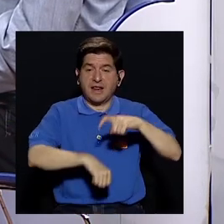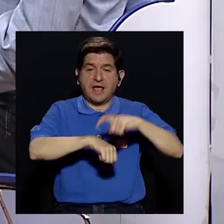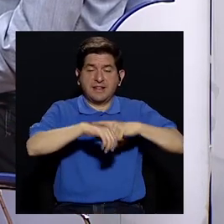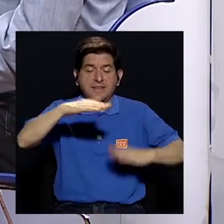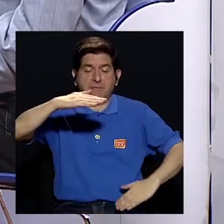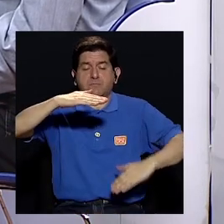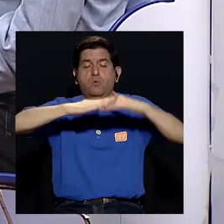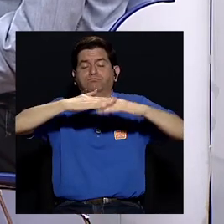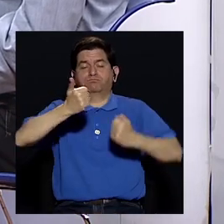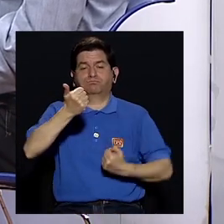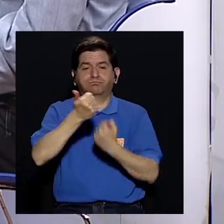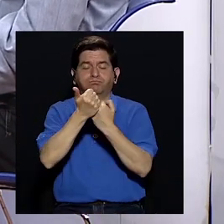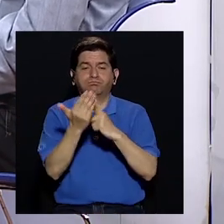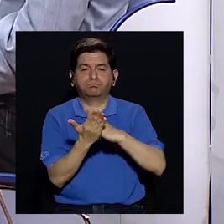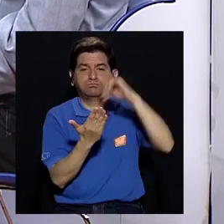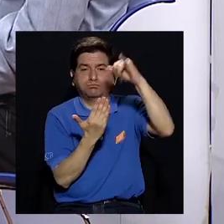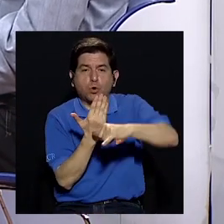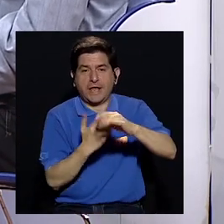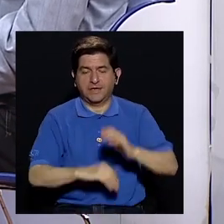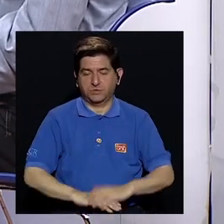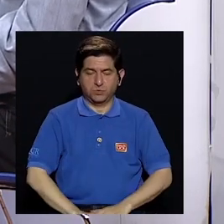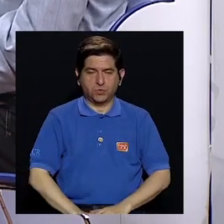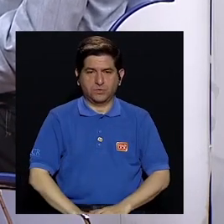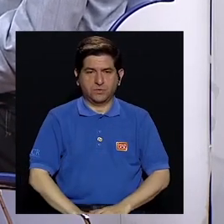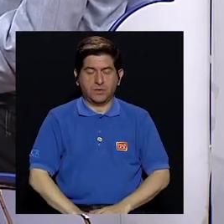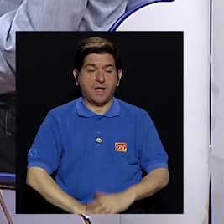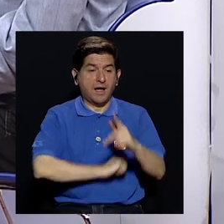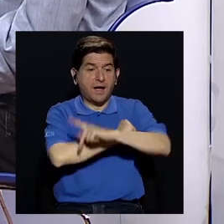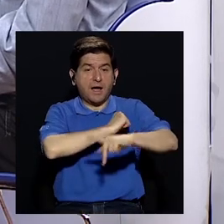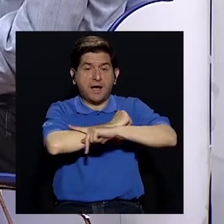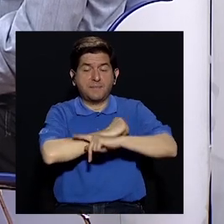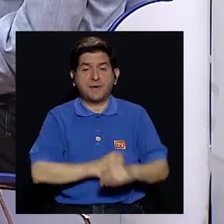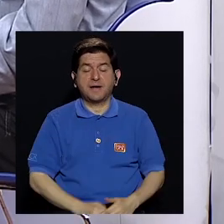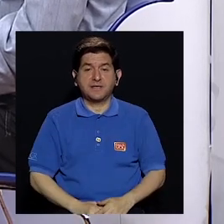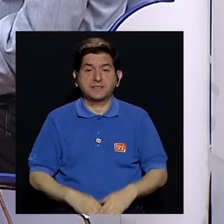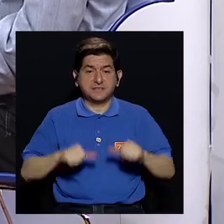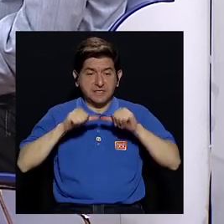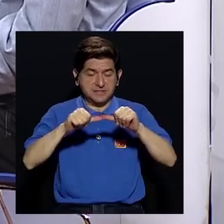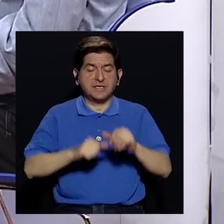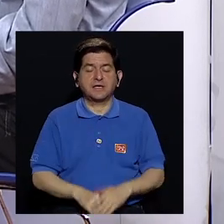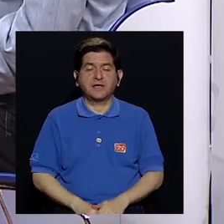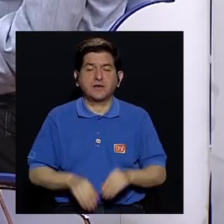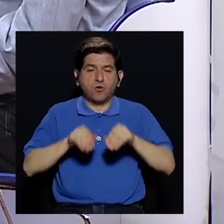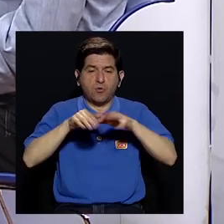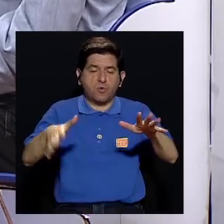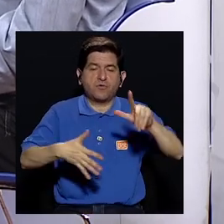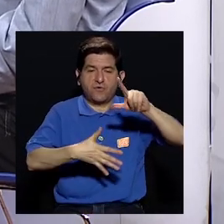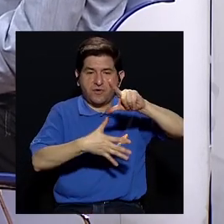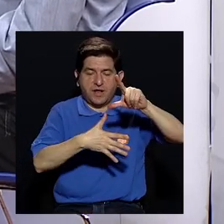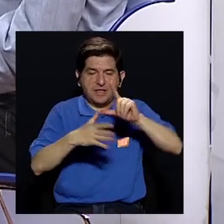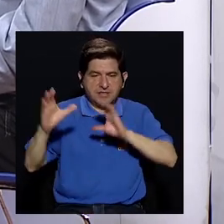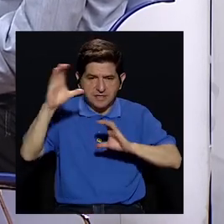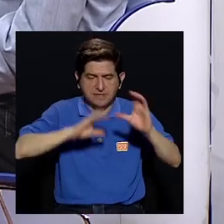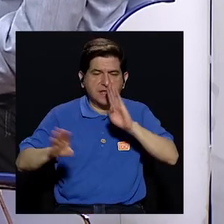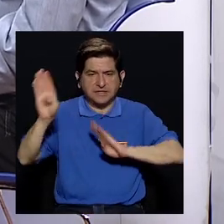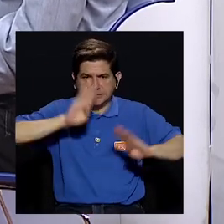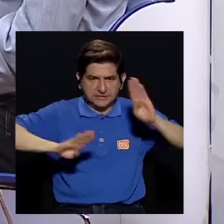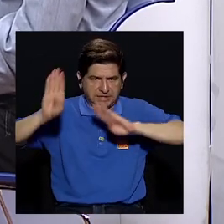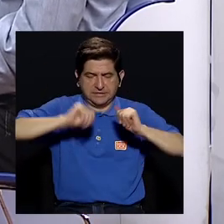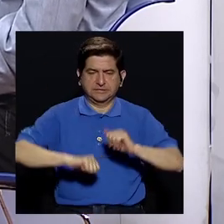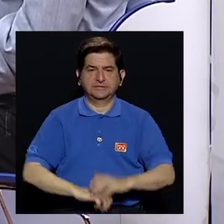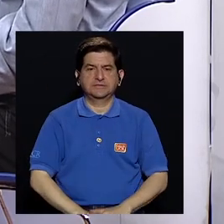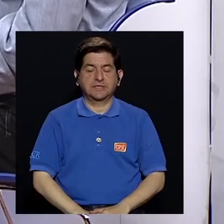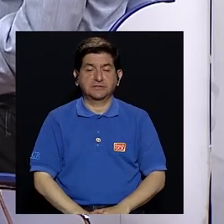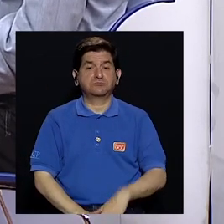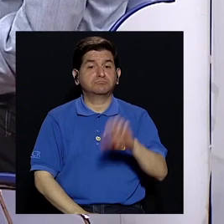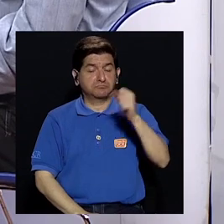de juego de patrocinar esto ya era el máximo de tiempo que podían ellos apoyar un proyecto y entonces ahí los países partieron